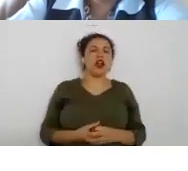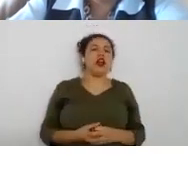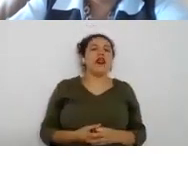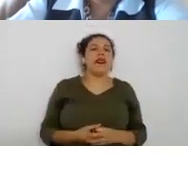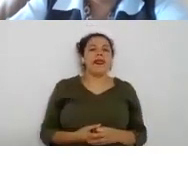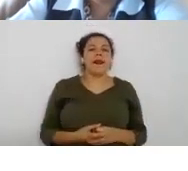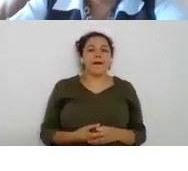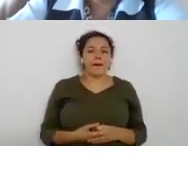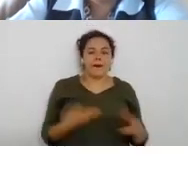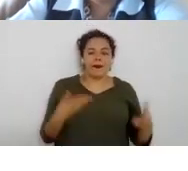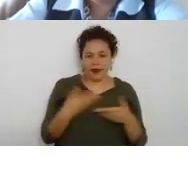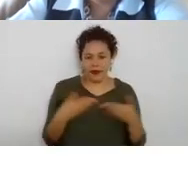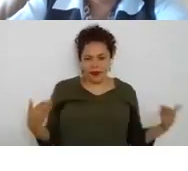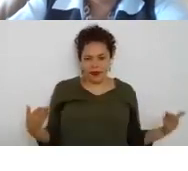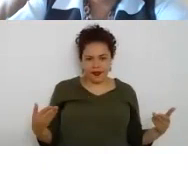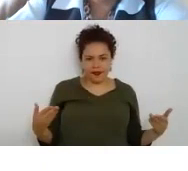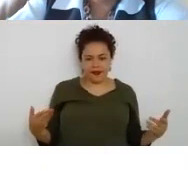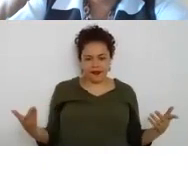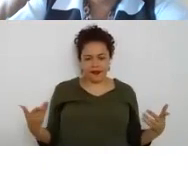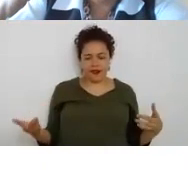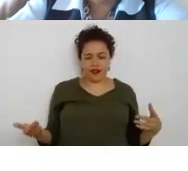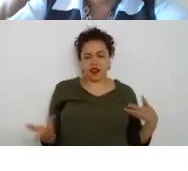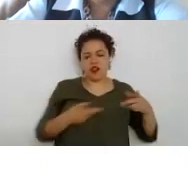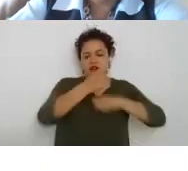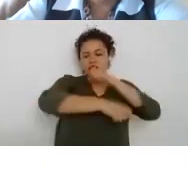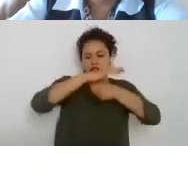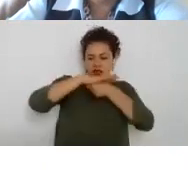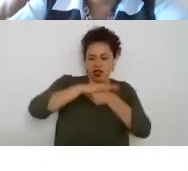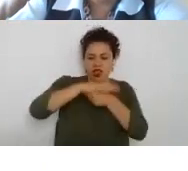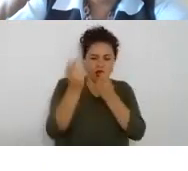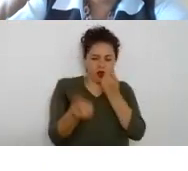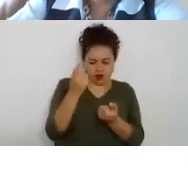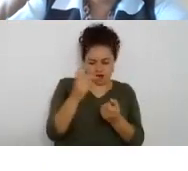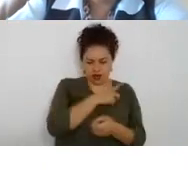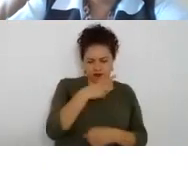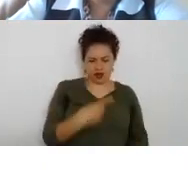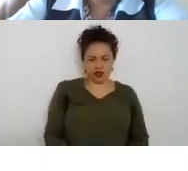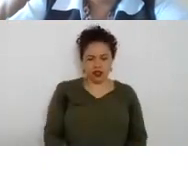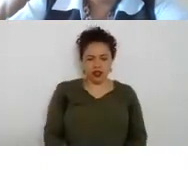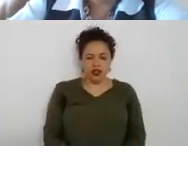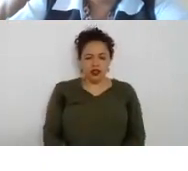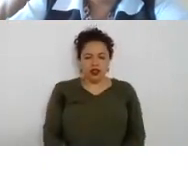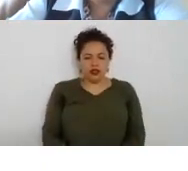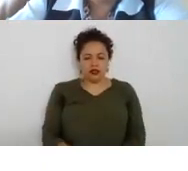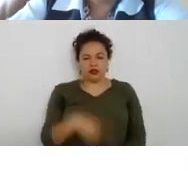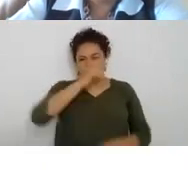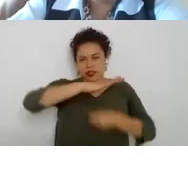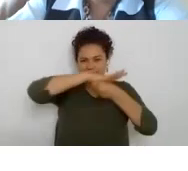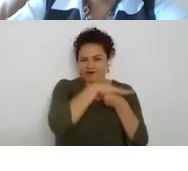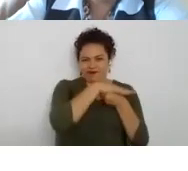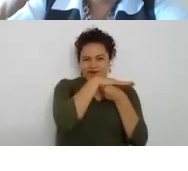de que nuestros vendajes deben de llevar cierta presión, ¿ok? Ahora bien, ese tipo de presión o compresión que se